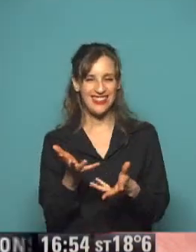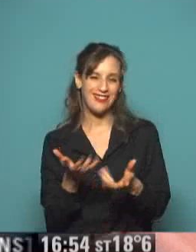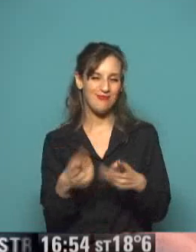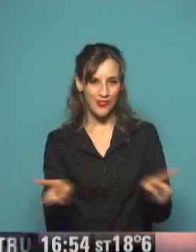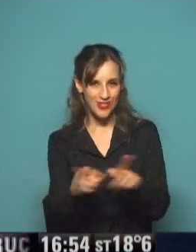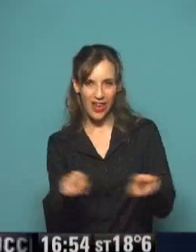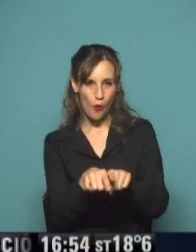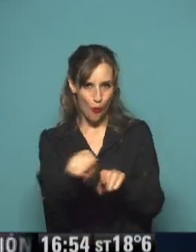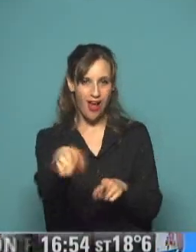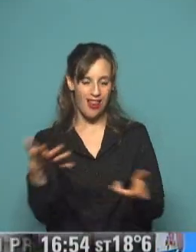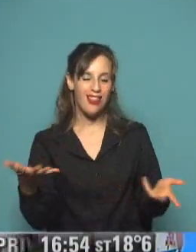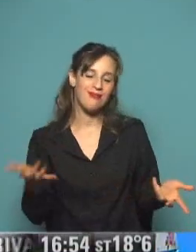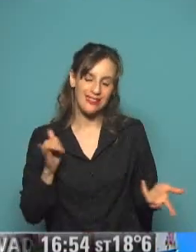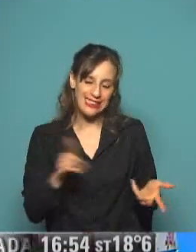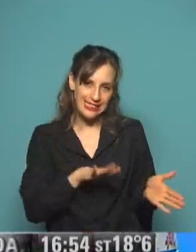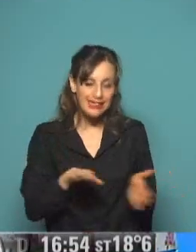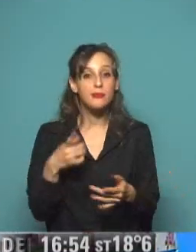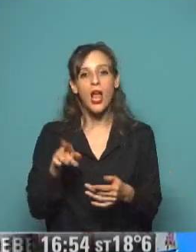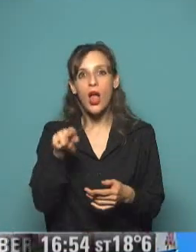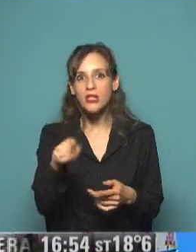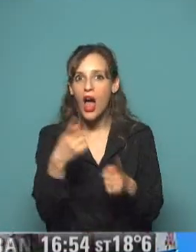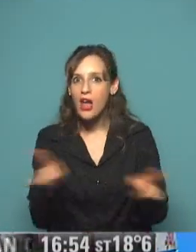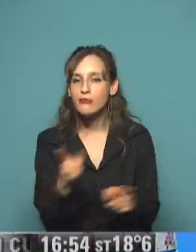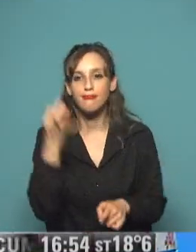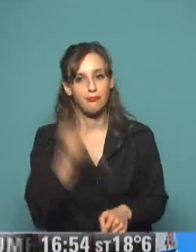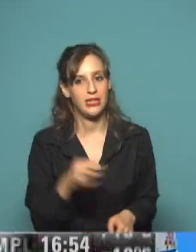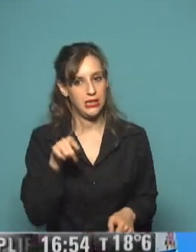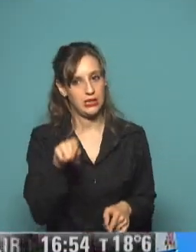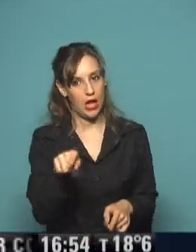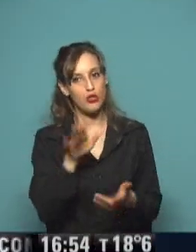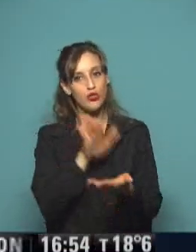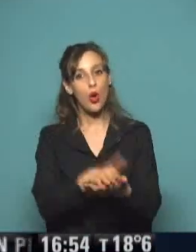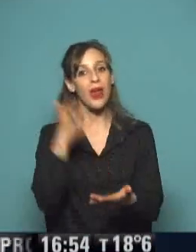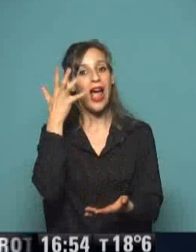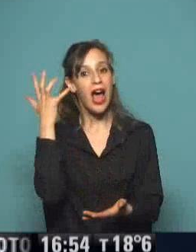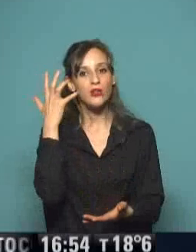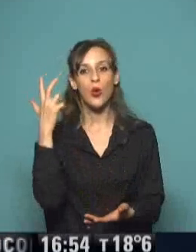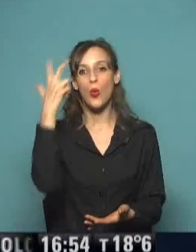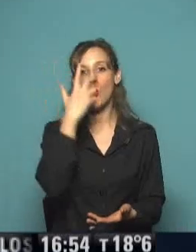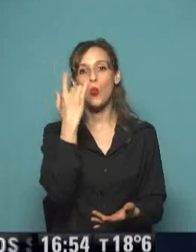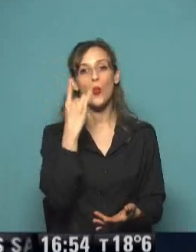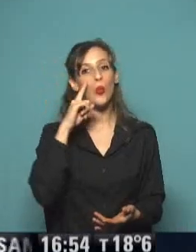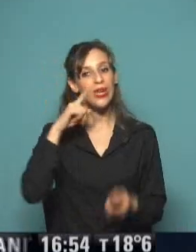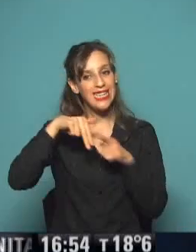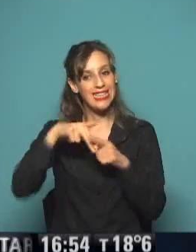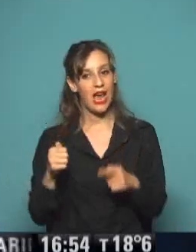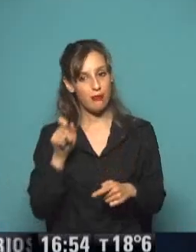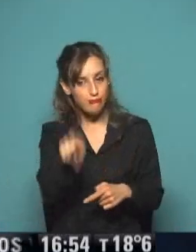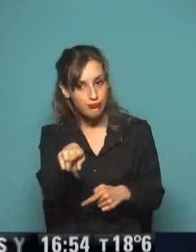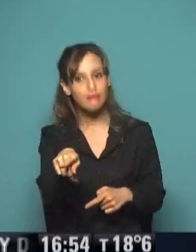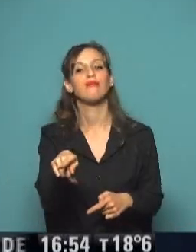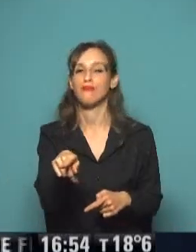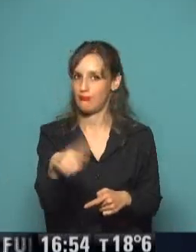acordar a varias canciones. La verdad que sí, pero este es muy particular, el gato Winnie. Gato Winnie, que ya lo escribí porque gato ya lo quiero Winnie. Sumar a